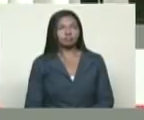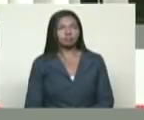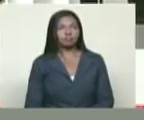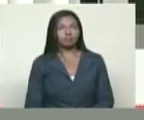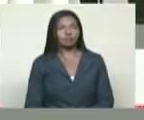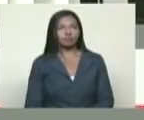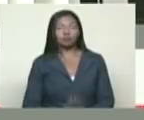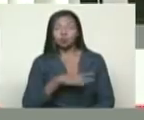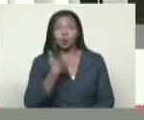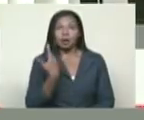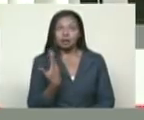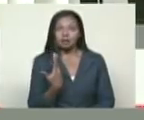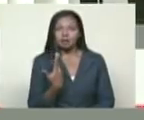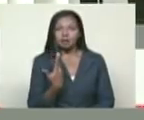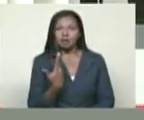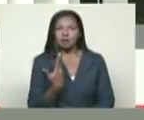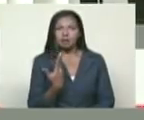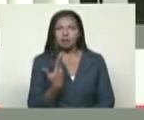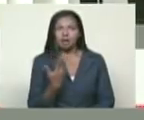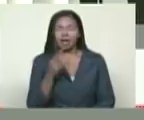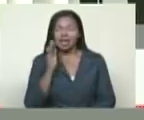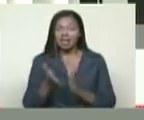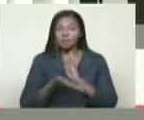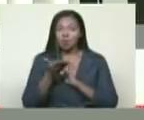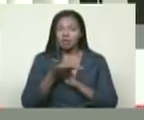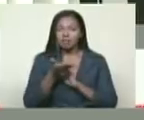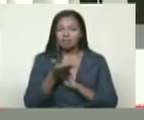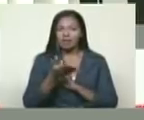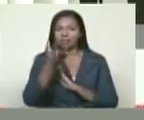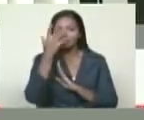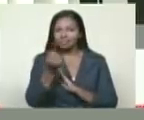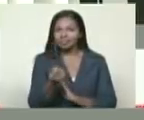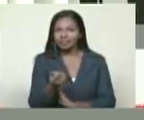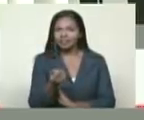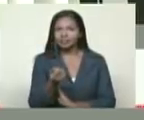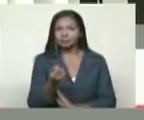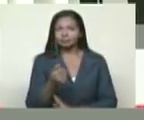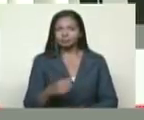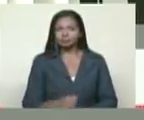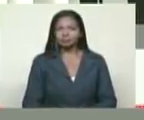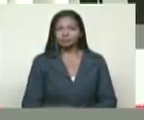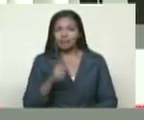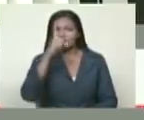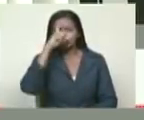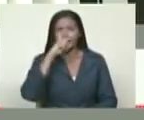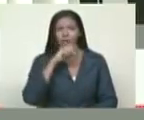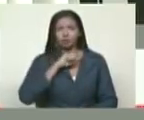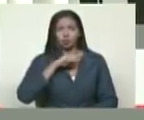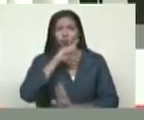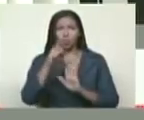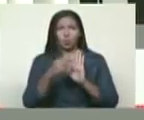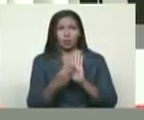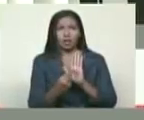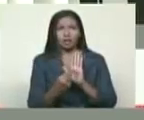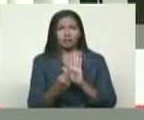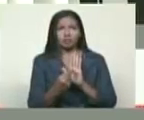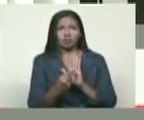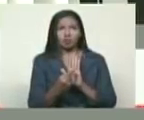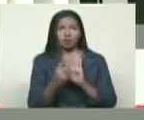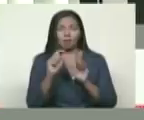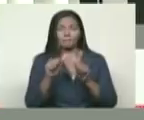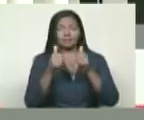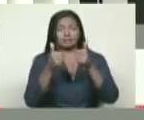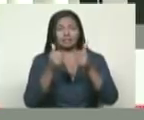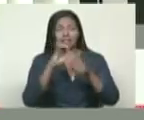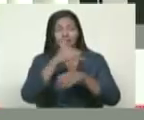Yo quería enmarcar eso para entender este año que estamos cumpliendo. Es de un hito del